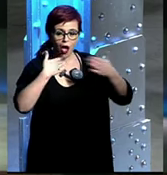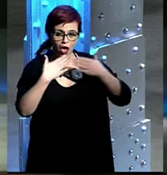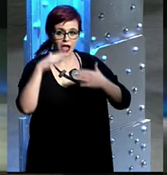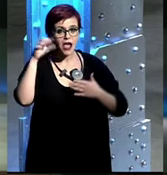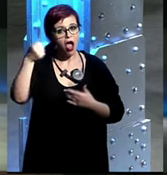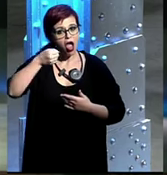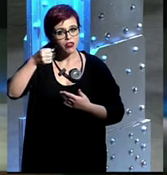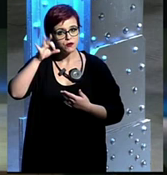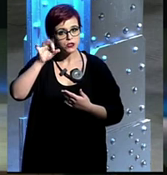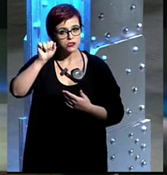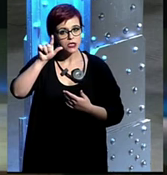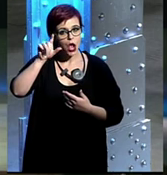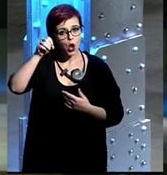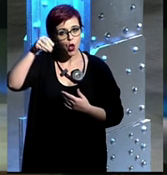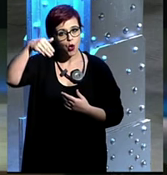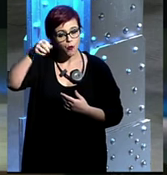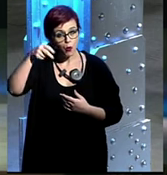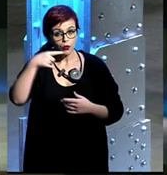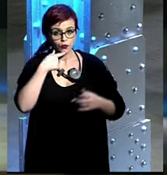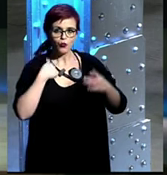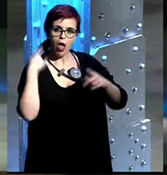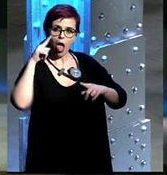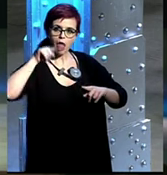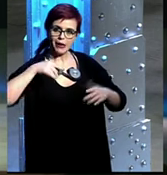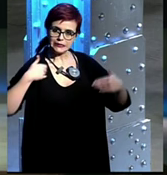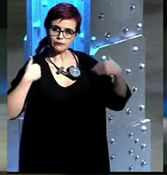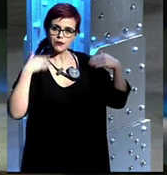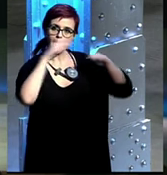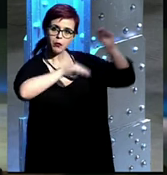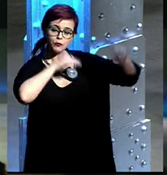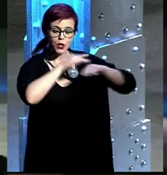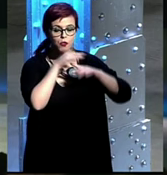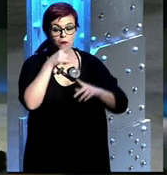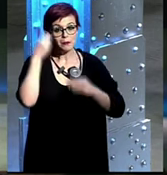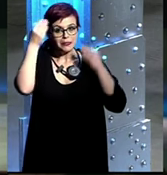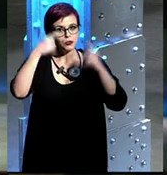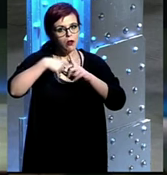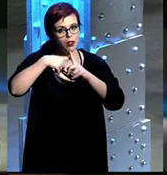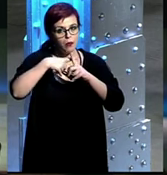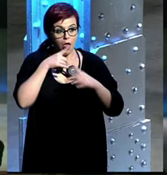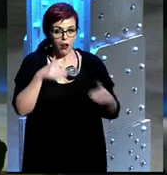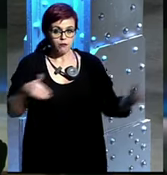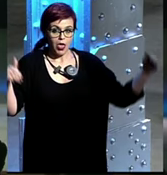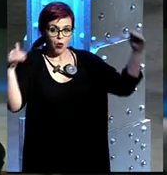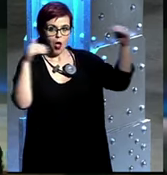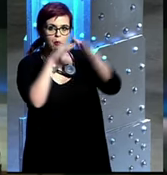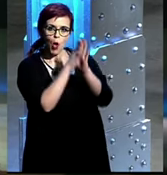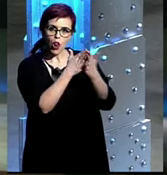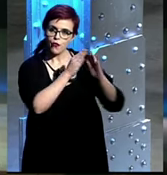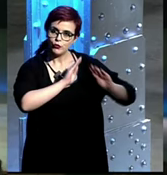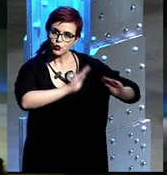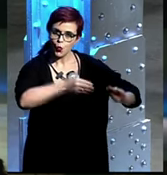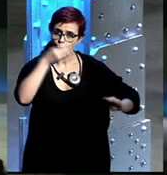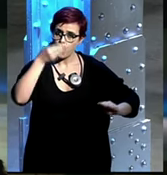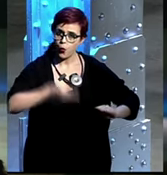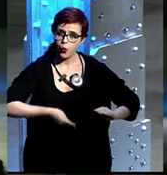las preguntas. Confío estar a la altura de lo que son estos dos grandes libros